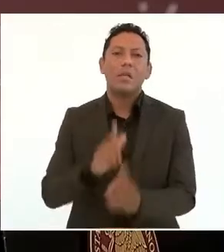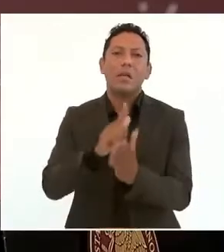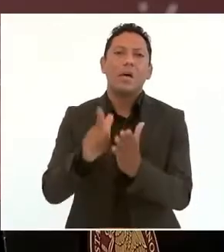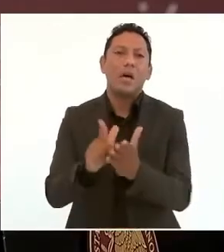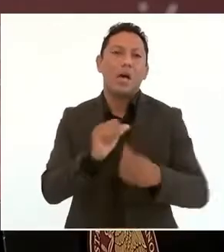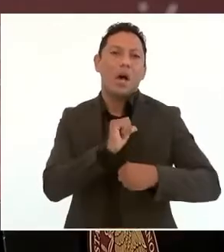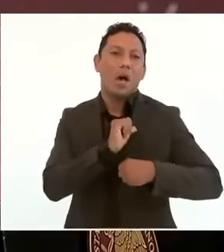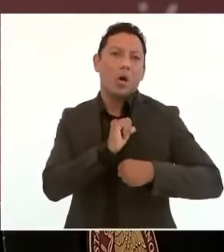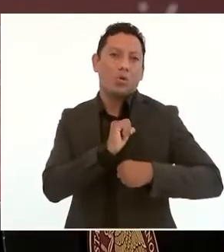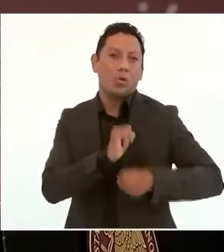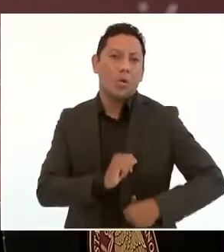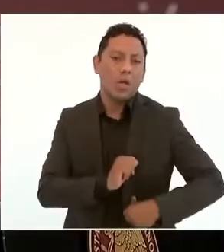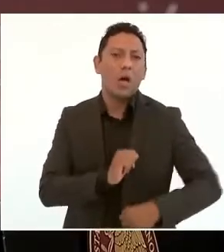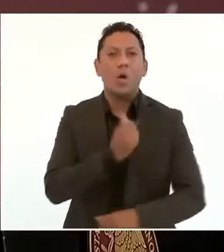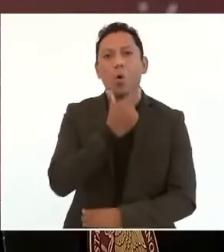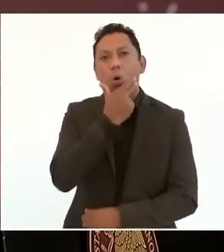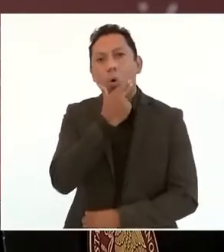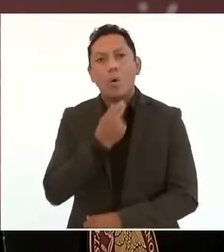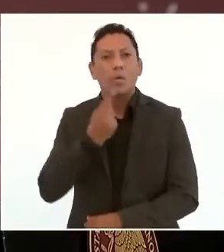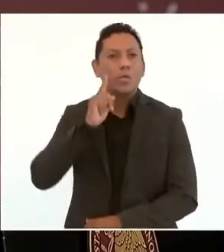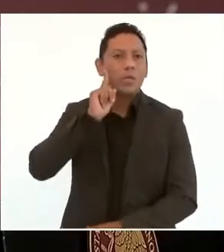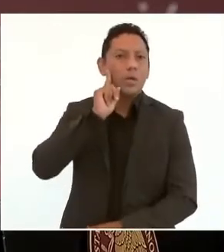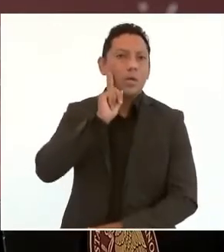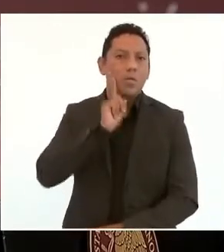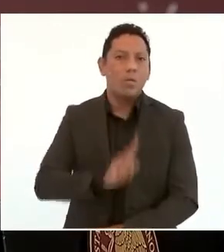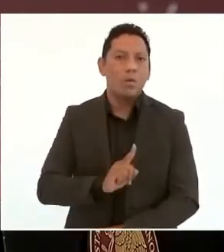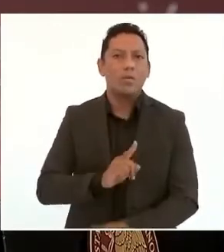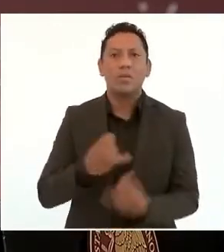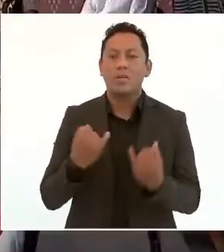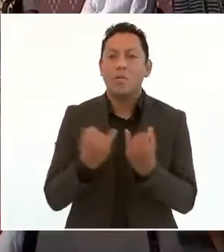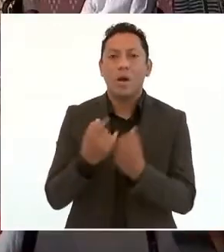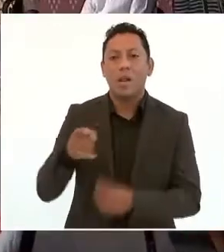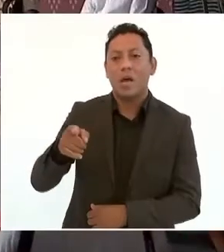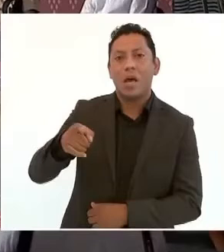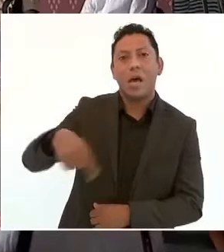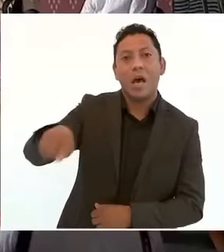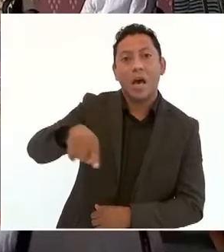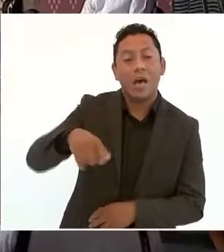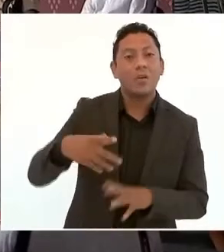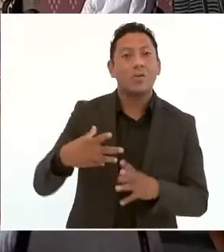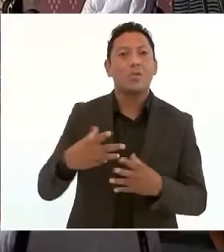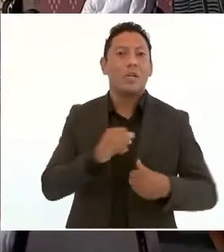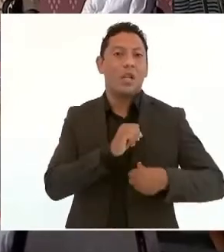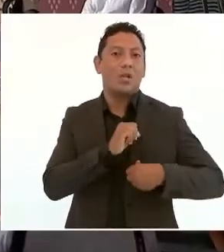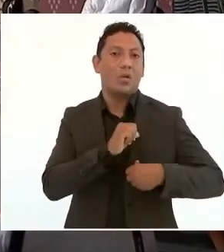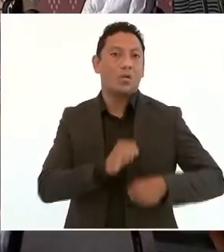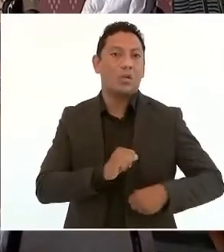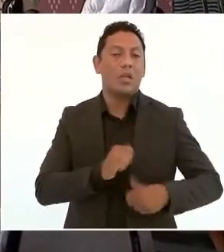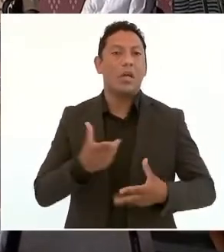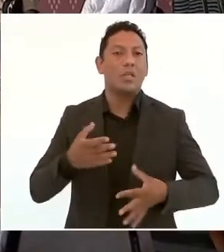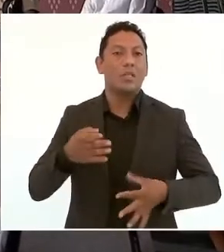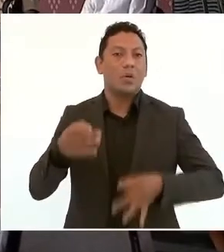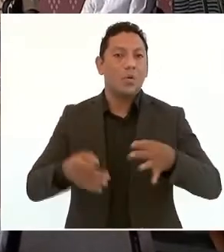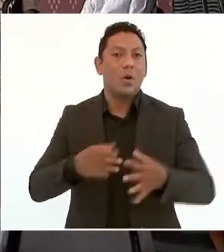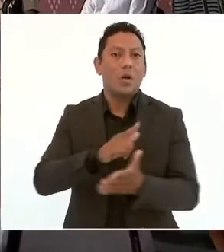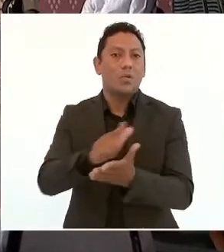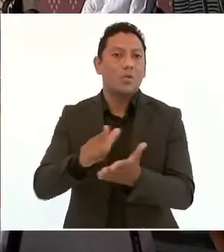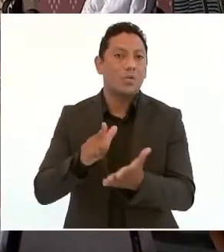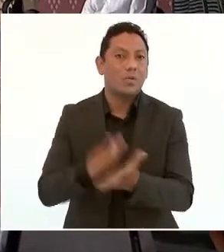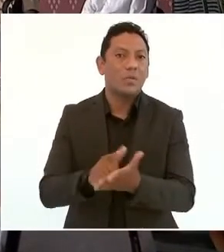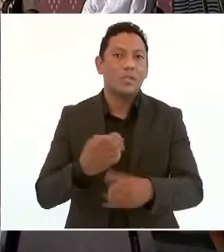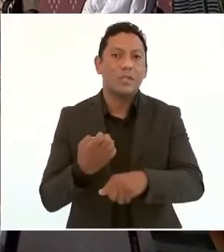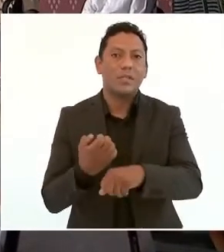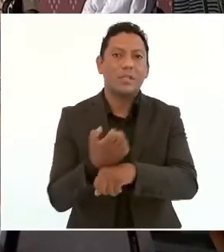legisladoras, legisladores, a integrantes del Poder Judicial